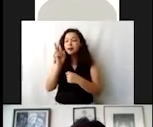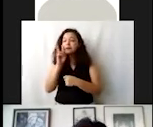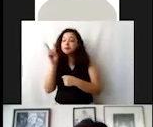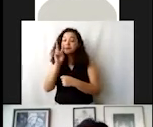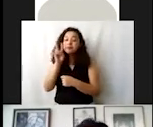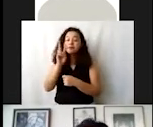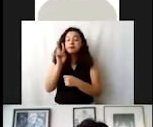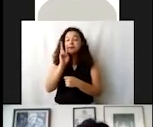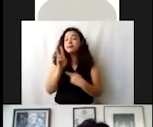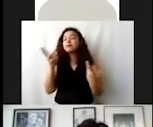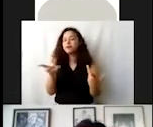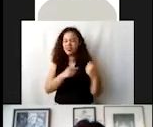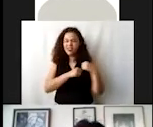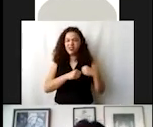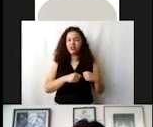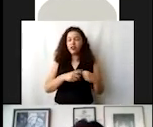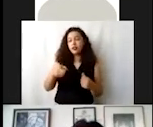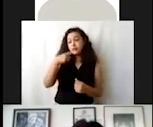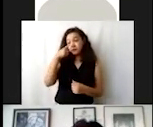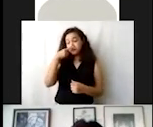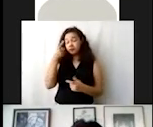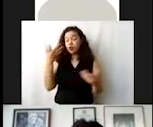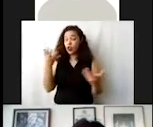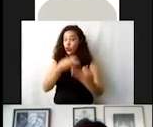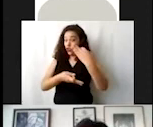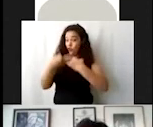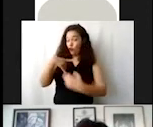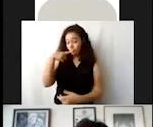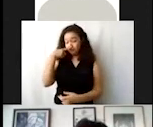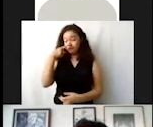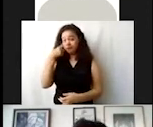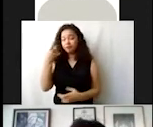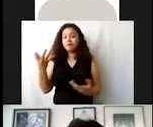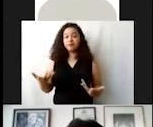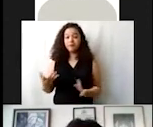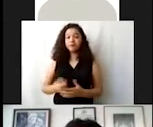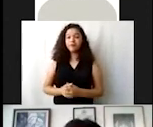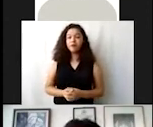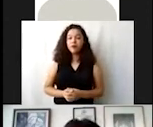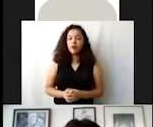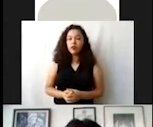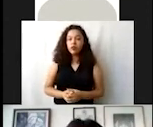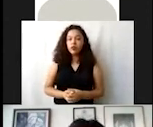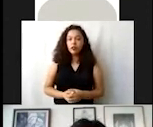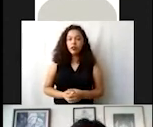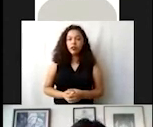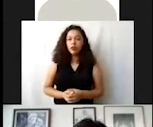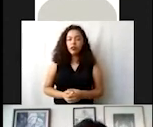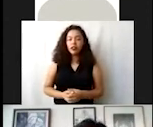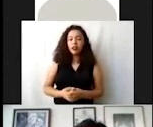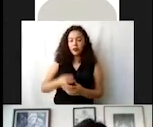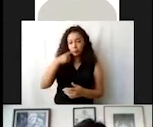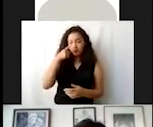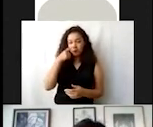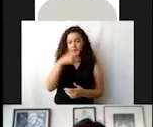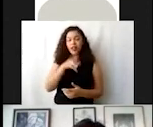autoridad presume todo, ¿sí? La autoridad puede presumir lo que quiere y la carga de la prueba la